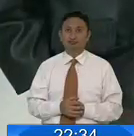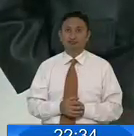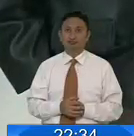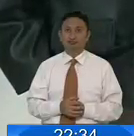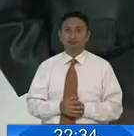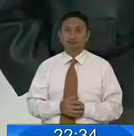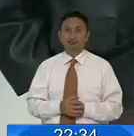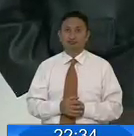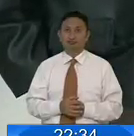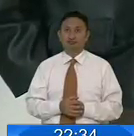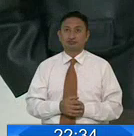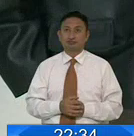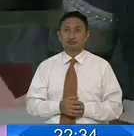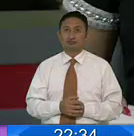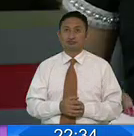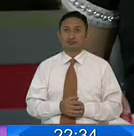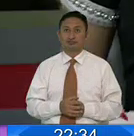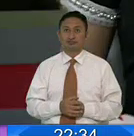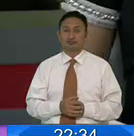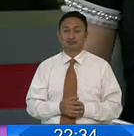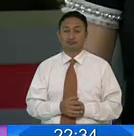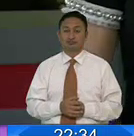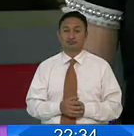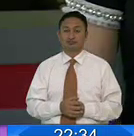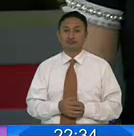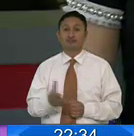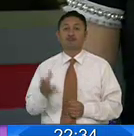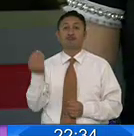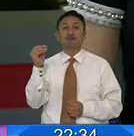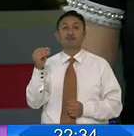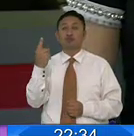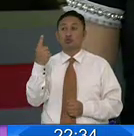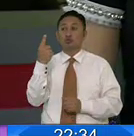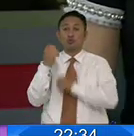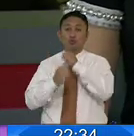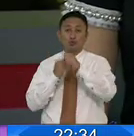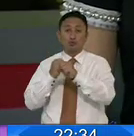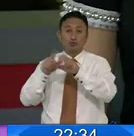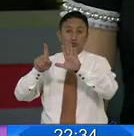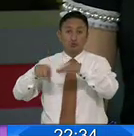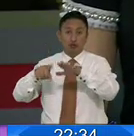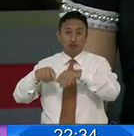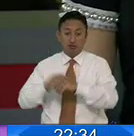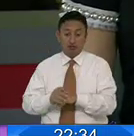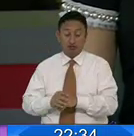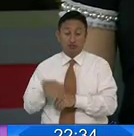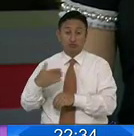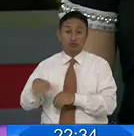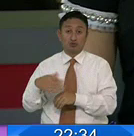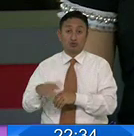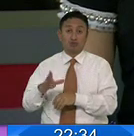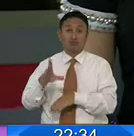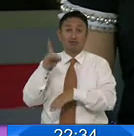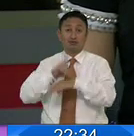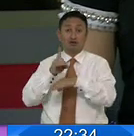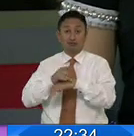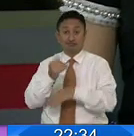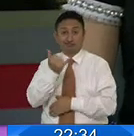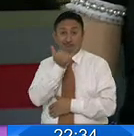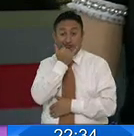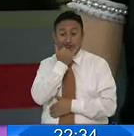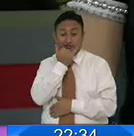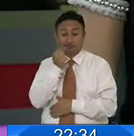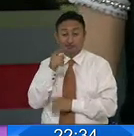y bancas amén un menor de un año y seis meses fue víctima de una presunta mala práctica médica a él